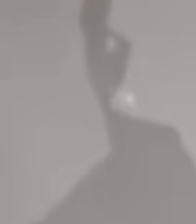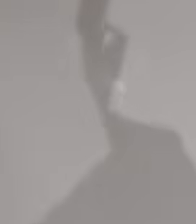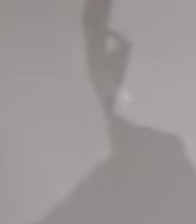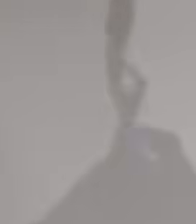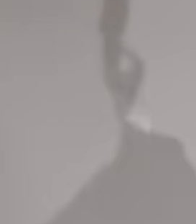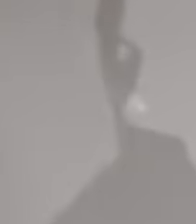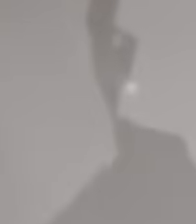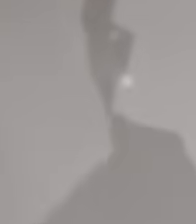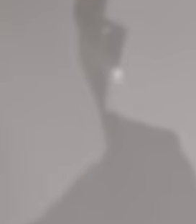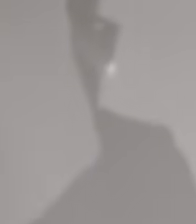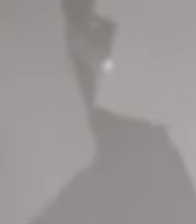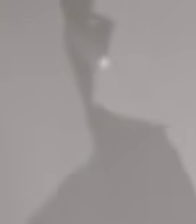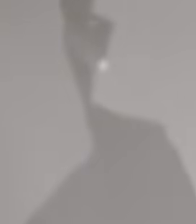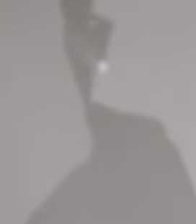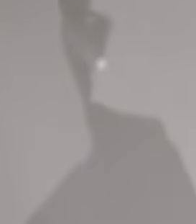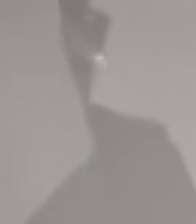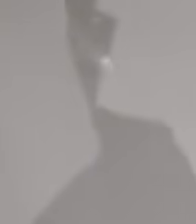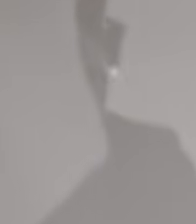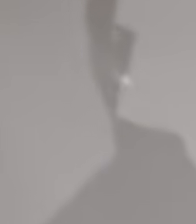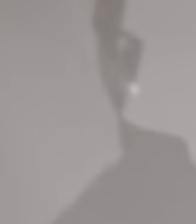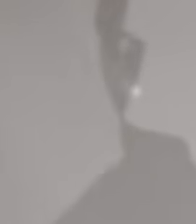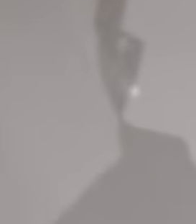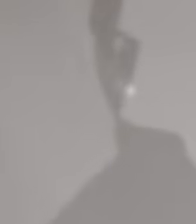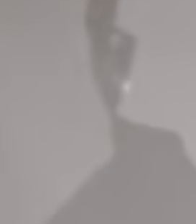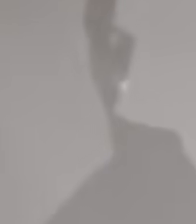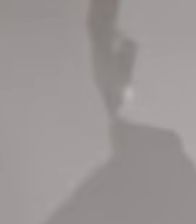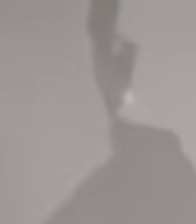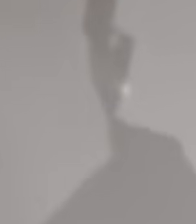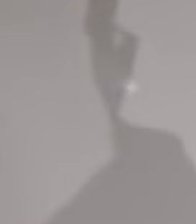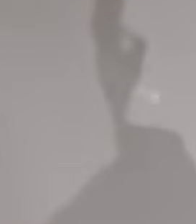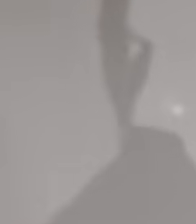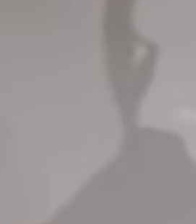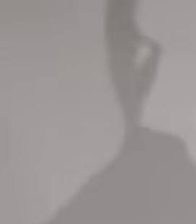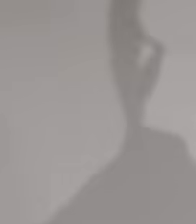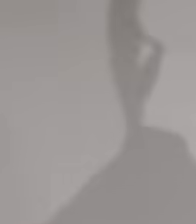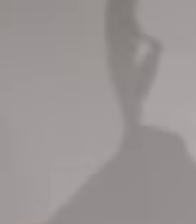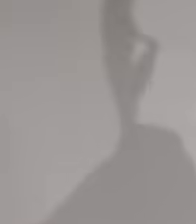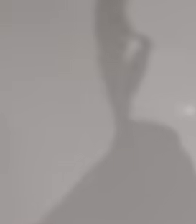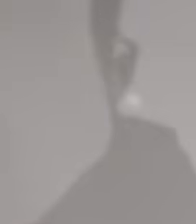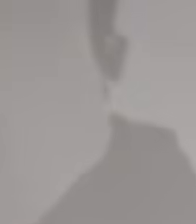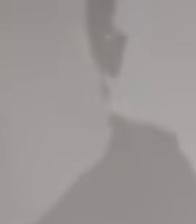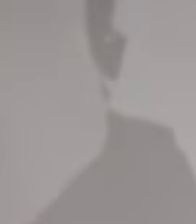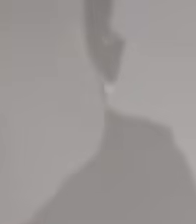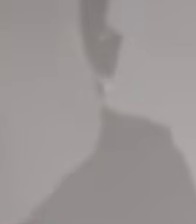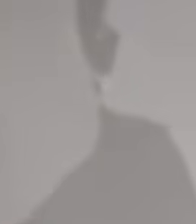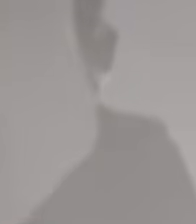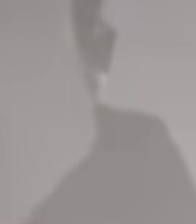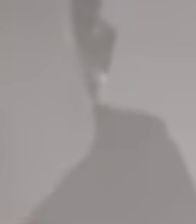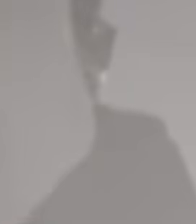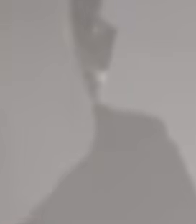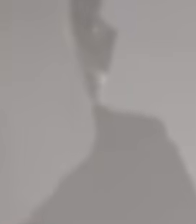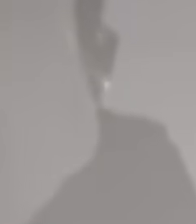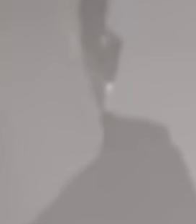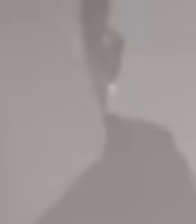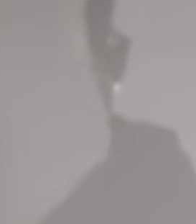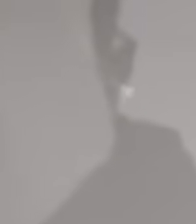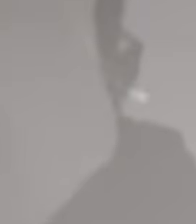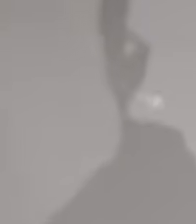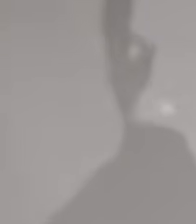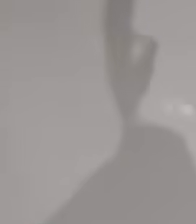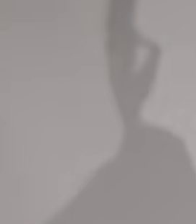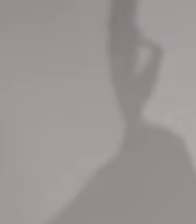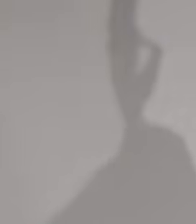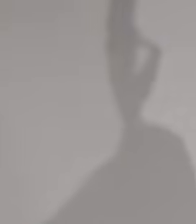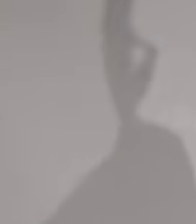una paciente de VIH que fue operada de cáncer de páncreas. Es un verdadero